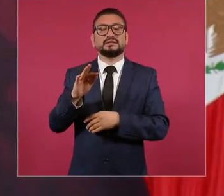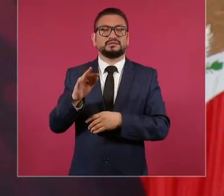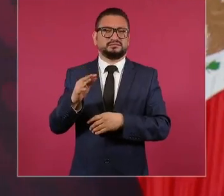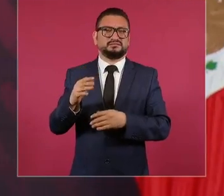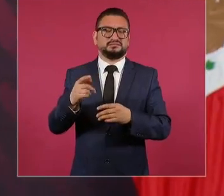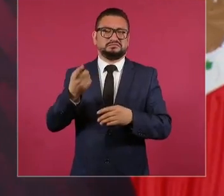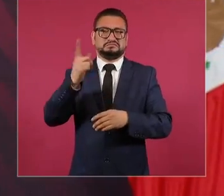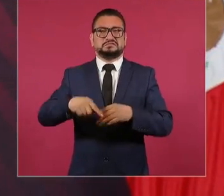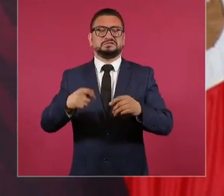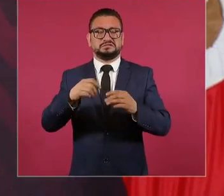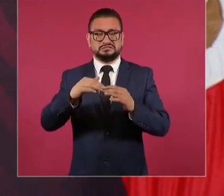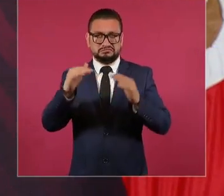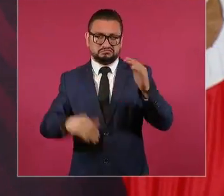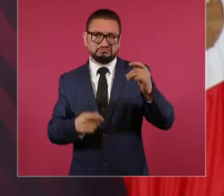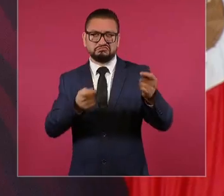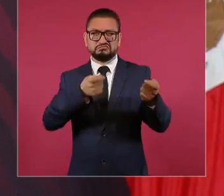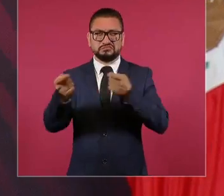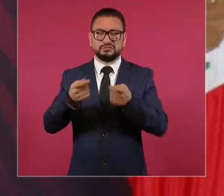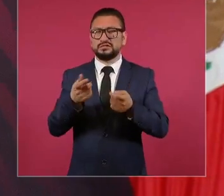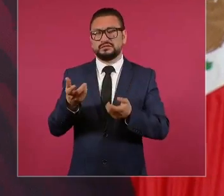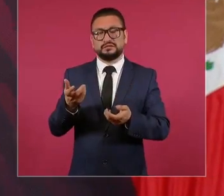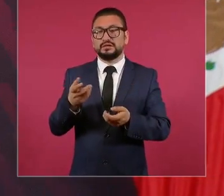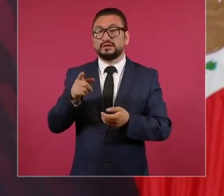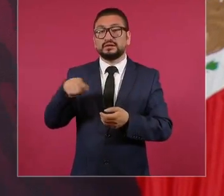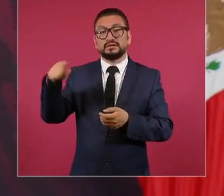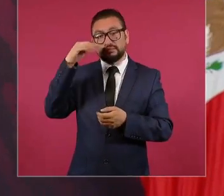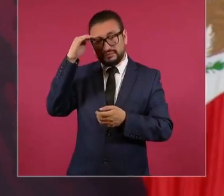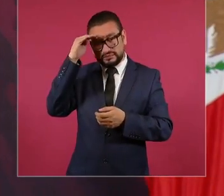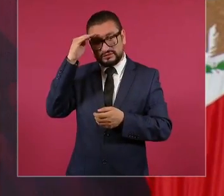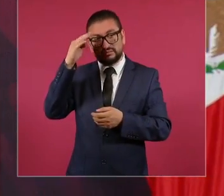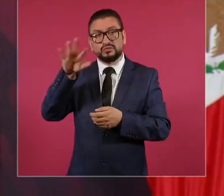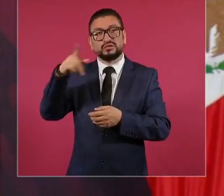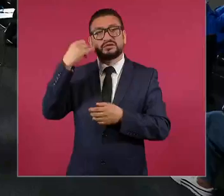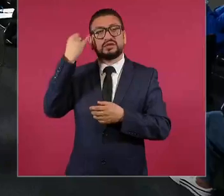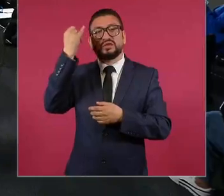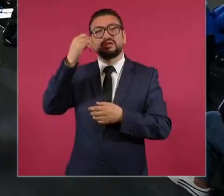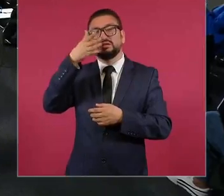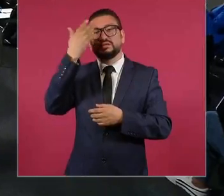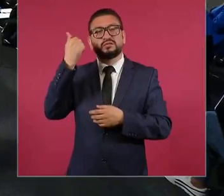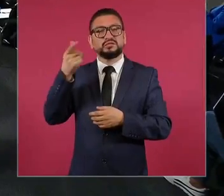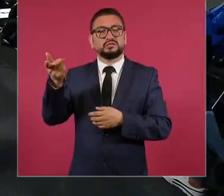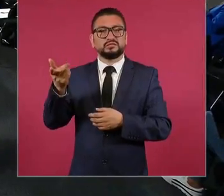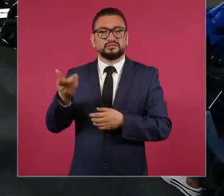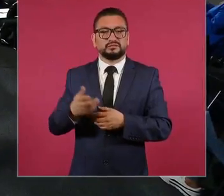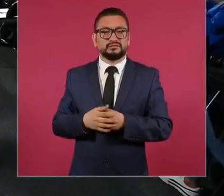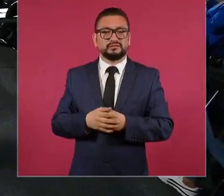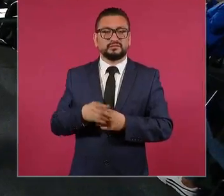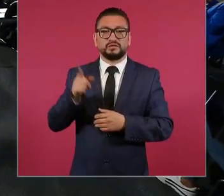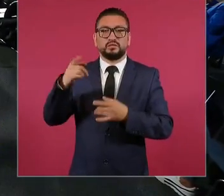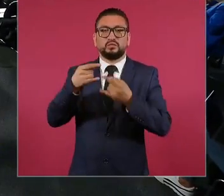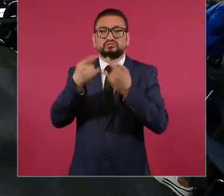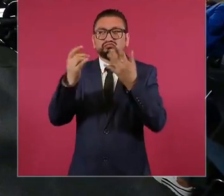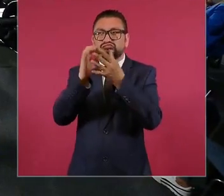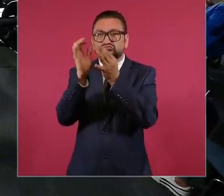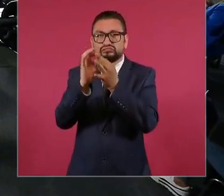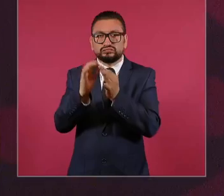en eso están pensando, porque no tiene ni siquiera rigor teórico,